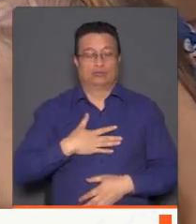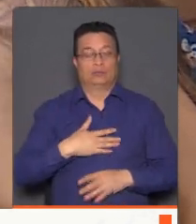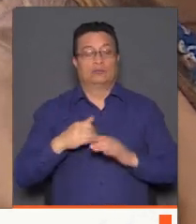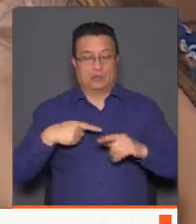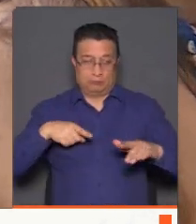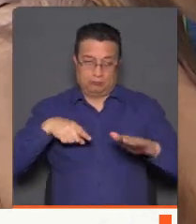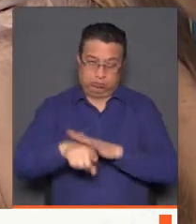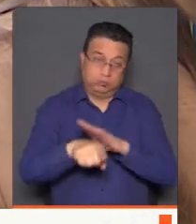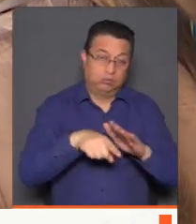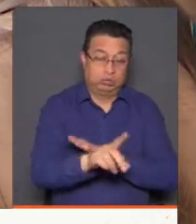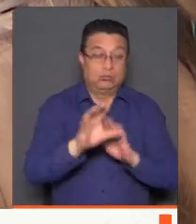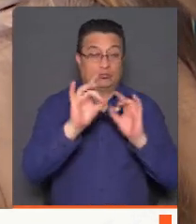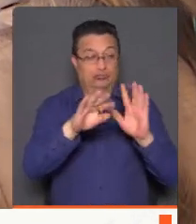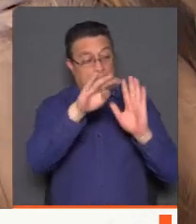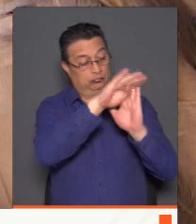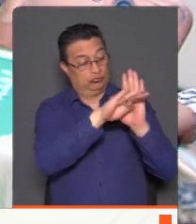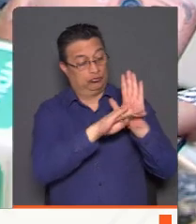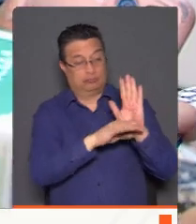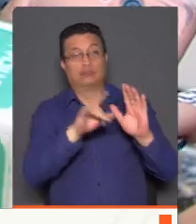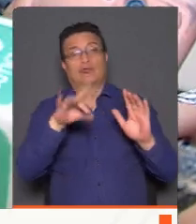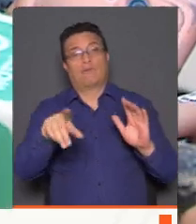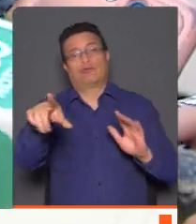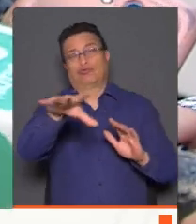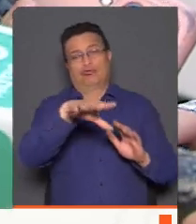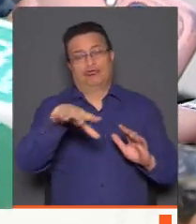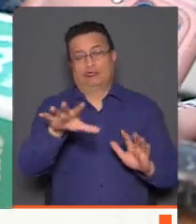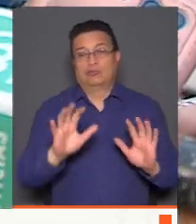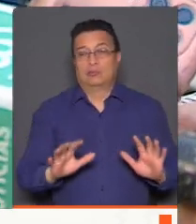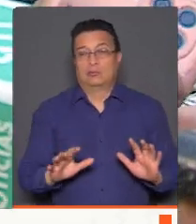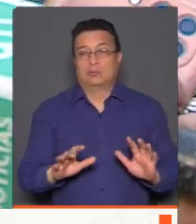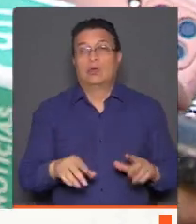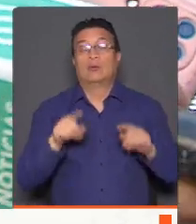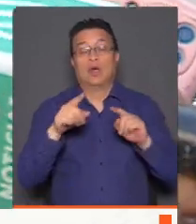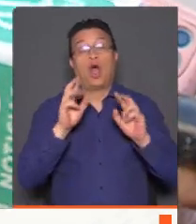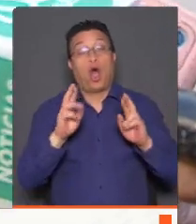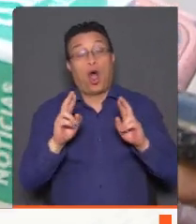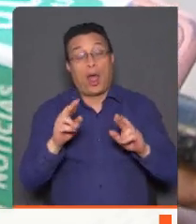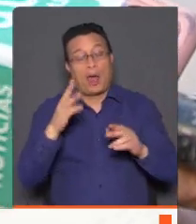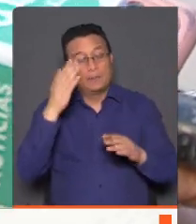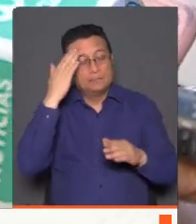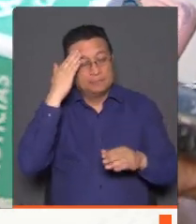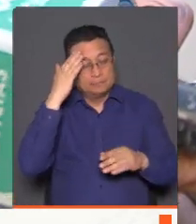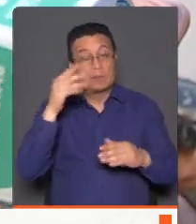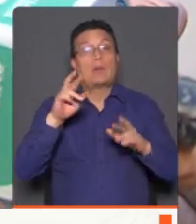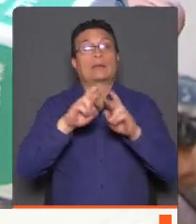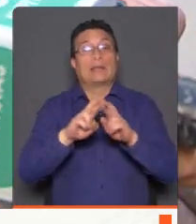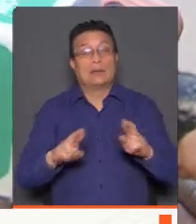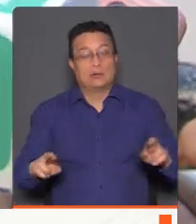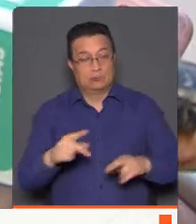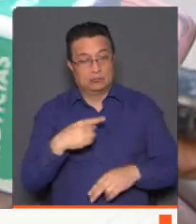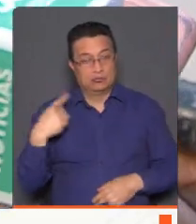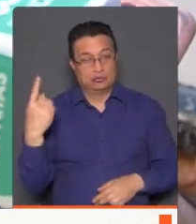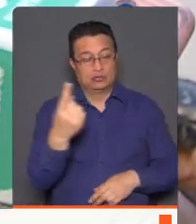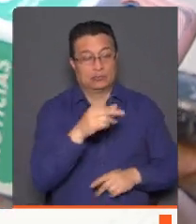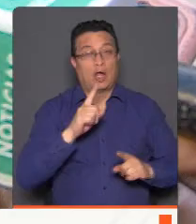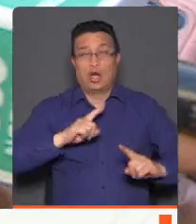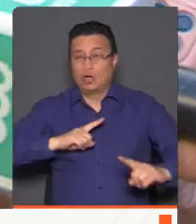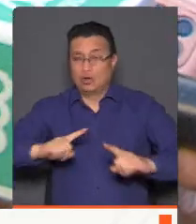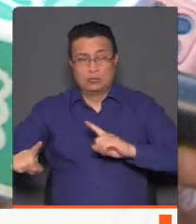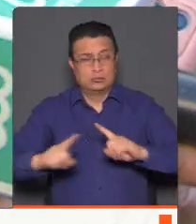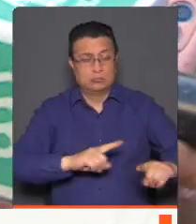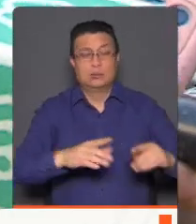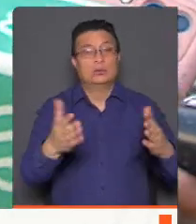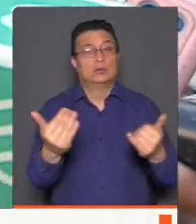de acuerdo a los protocolos que ya ustedes todos conocen. Esperamos que sea una conmemoración lo más tranquila posible, están todas las coordinaciones necesarias